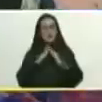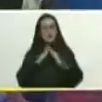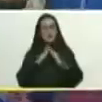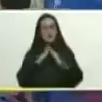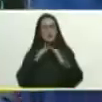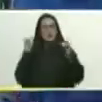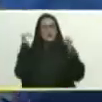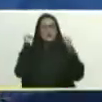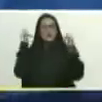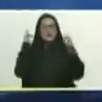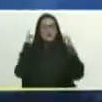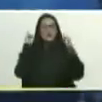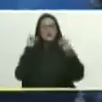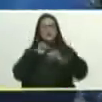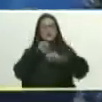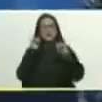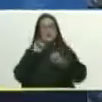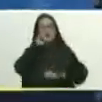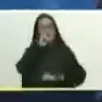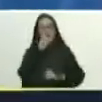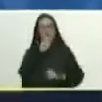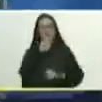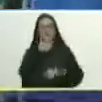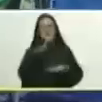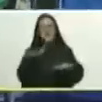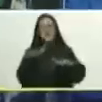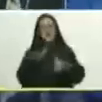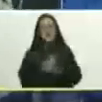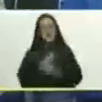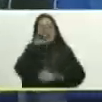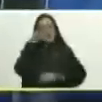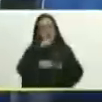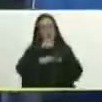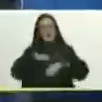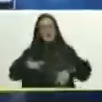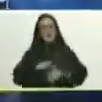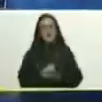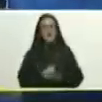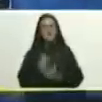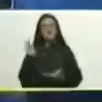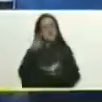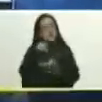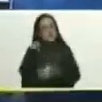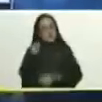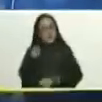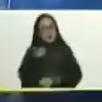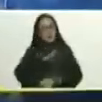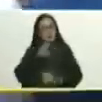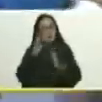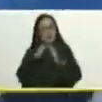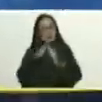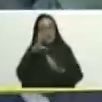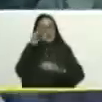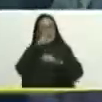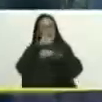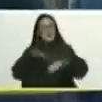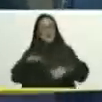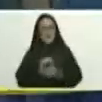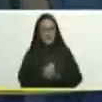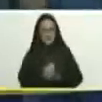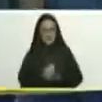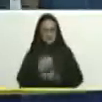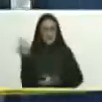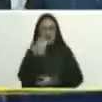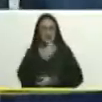pasen una fiesta de feliz año bien bella, pues, que Dios las bendiga, vayan con su llave para su casa. Que Dios me la bendiga. ¡Ajá!